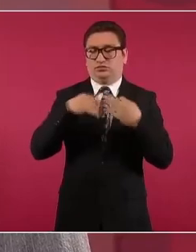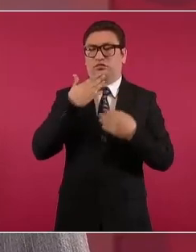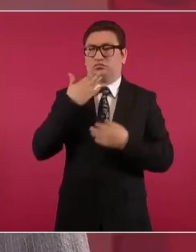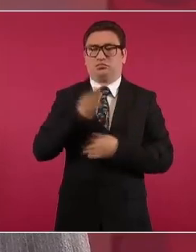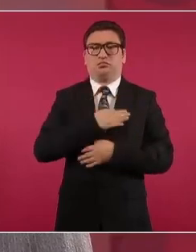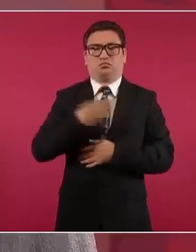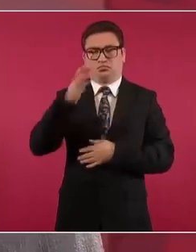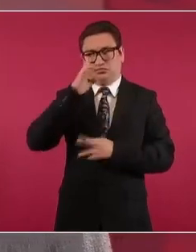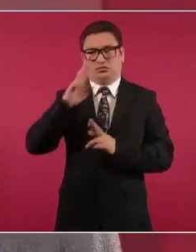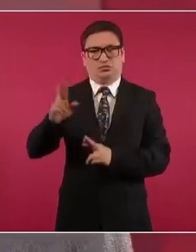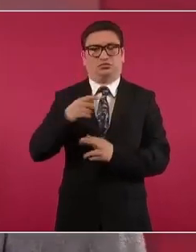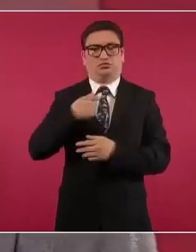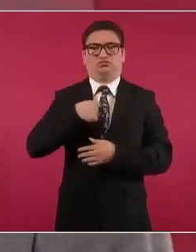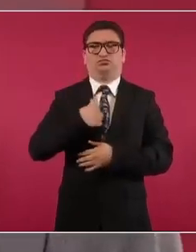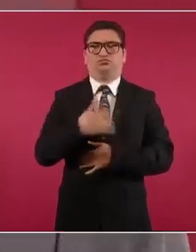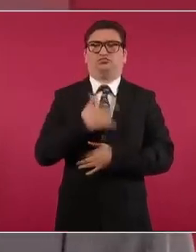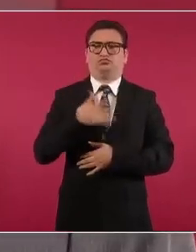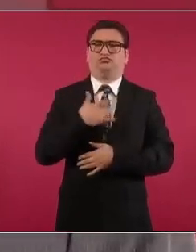Yo